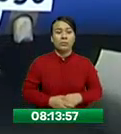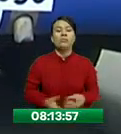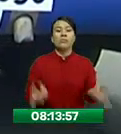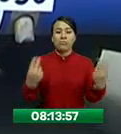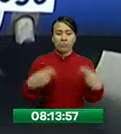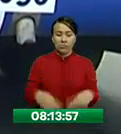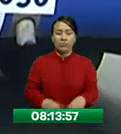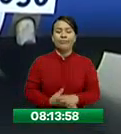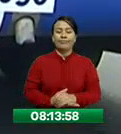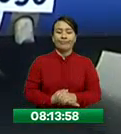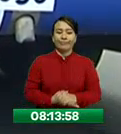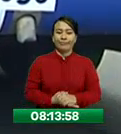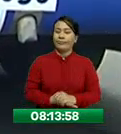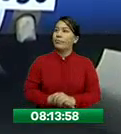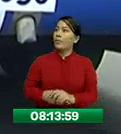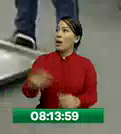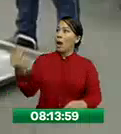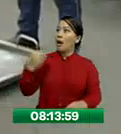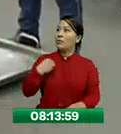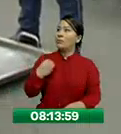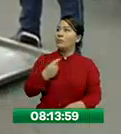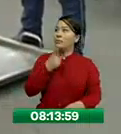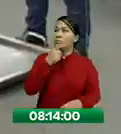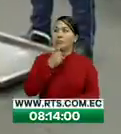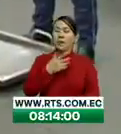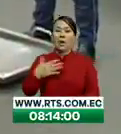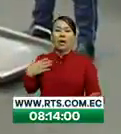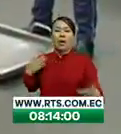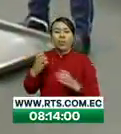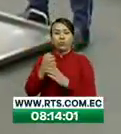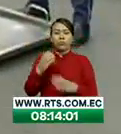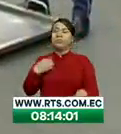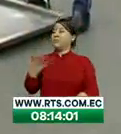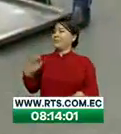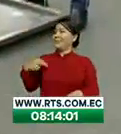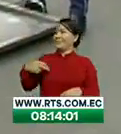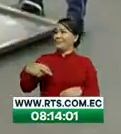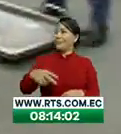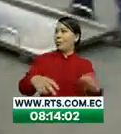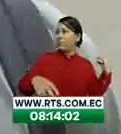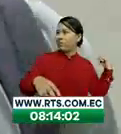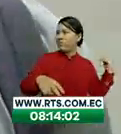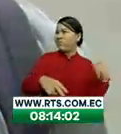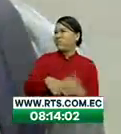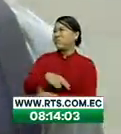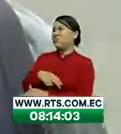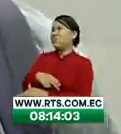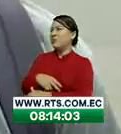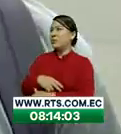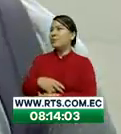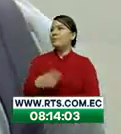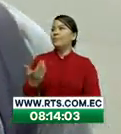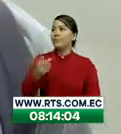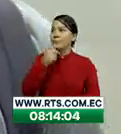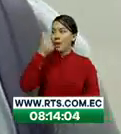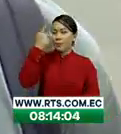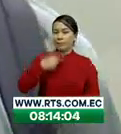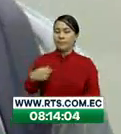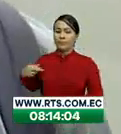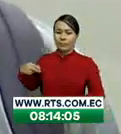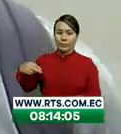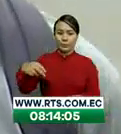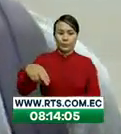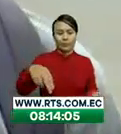embargo, la muerte se le vino encima cuando intentaba cruzar aquella ruta. El que falleció cruzó la calle 2 veces.